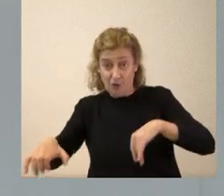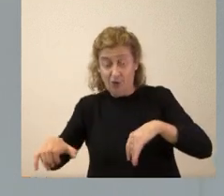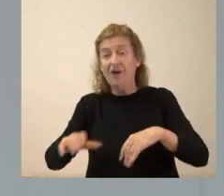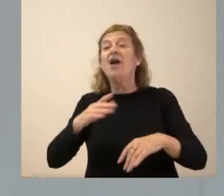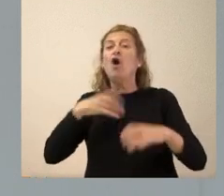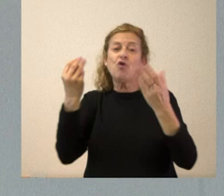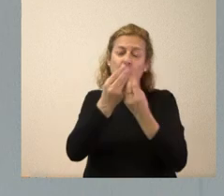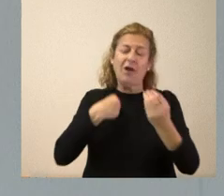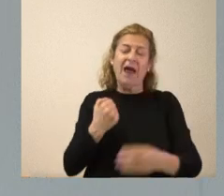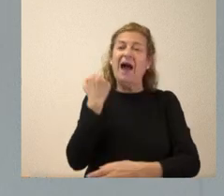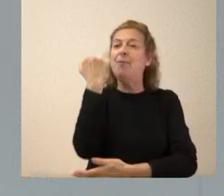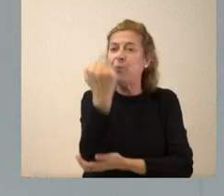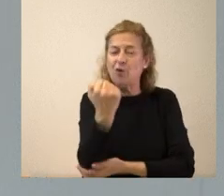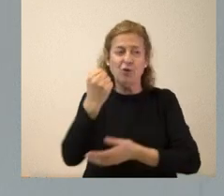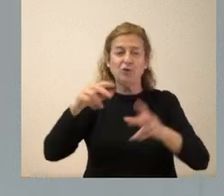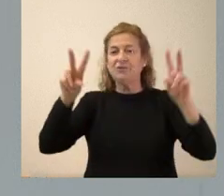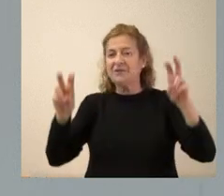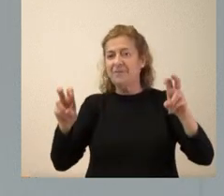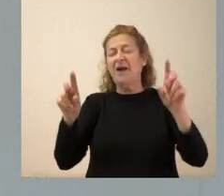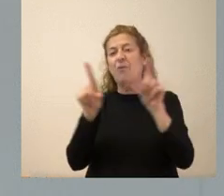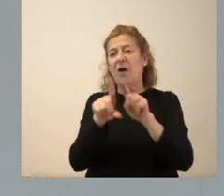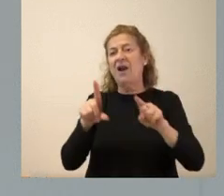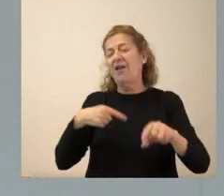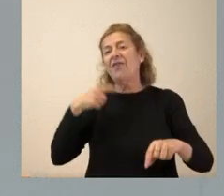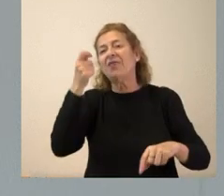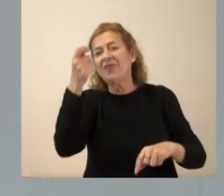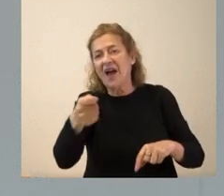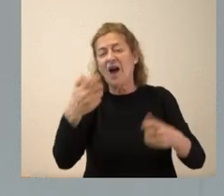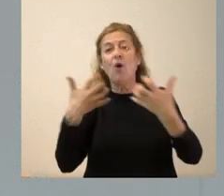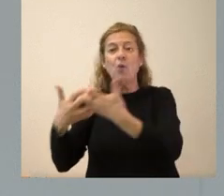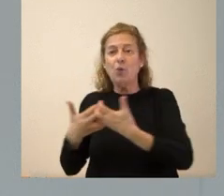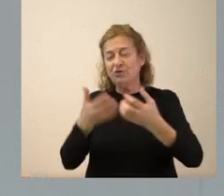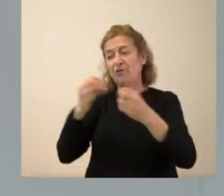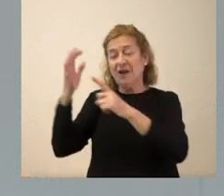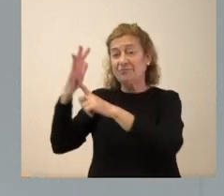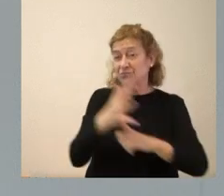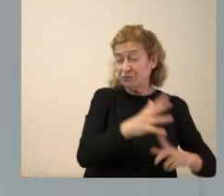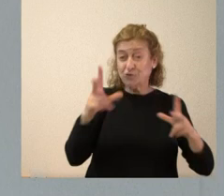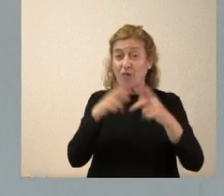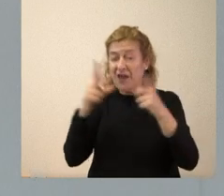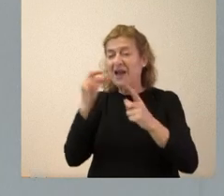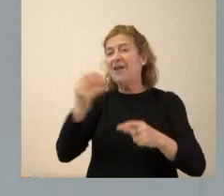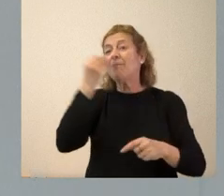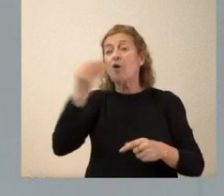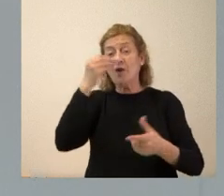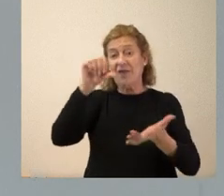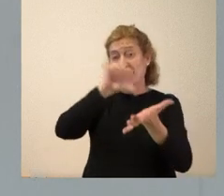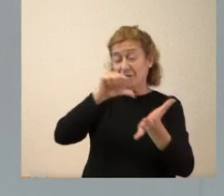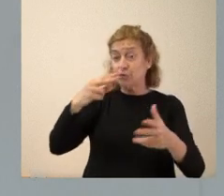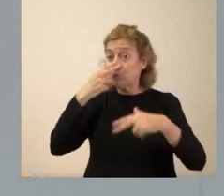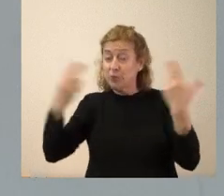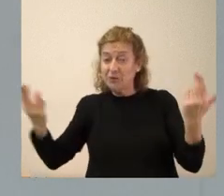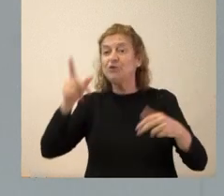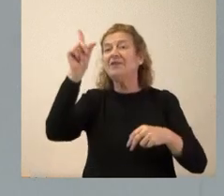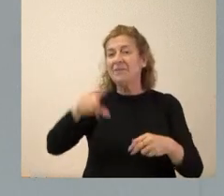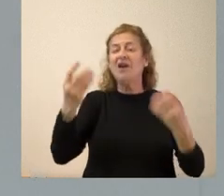apoyos en términos de contribución a la lucha contra la exclusión social y mejora de servicios públicos mediante